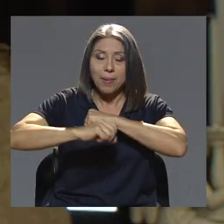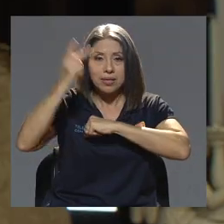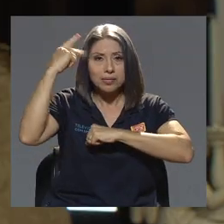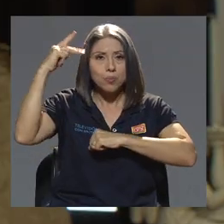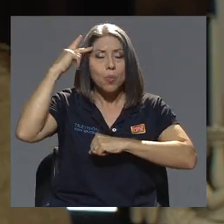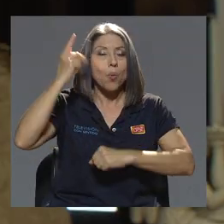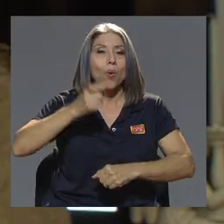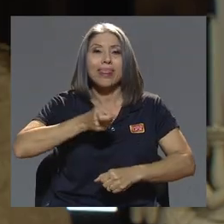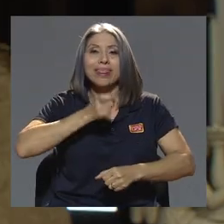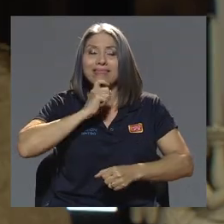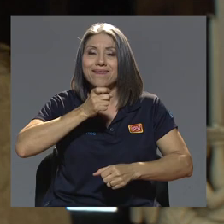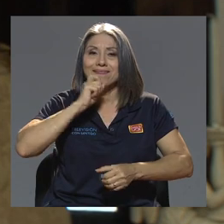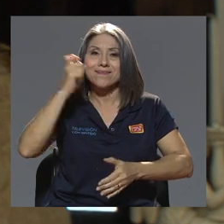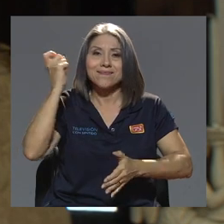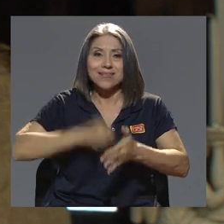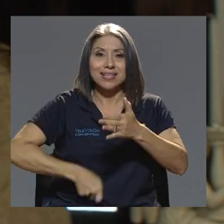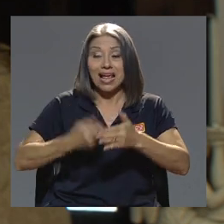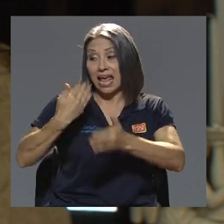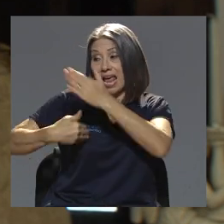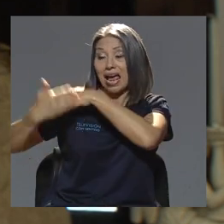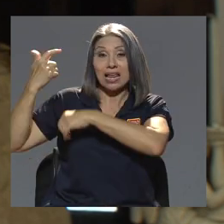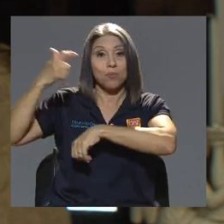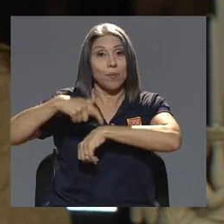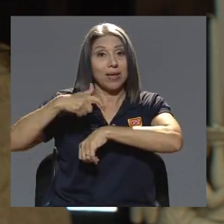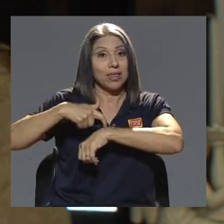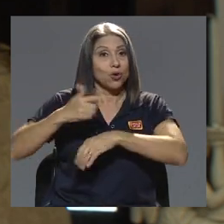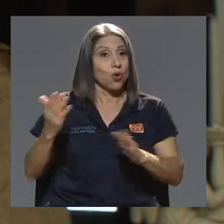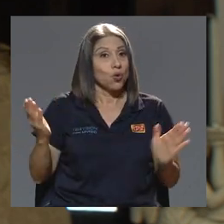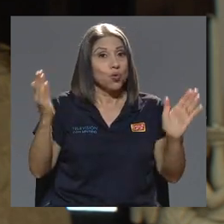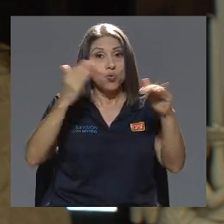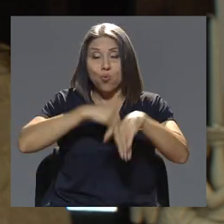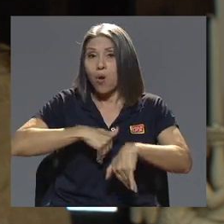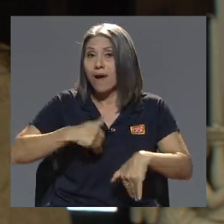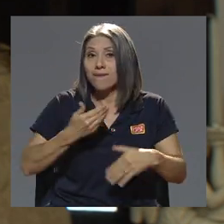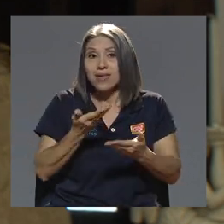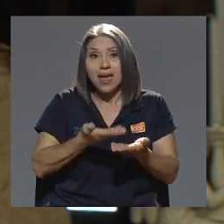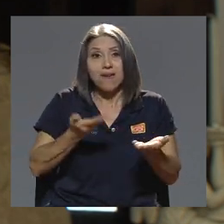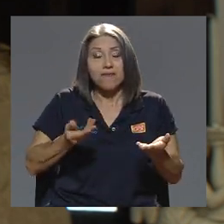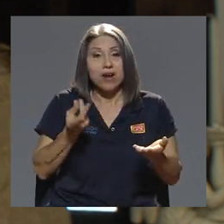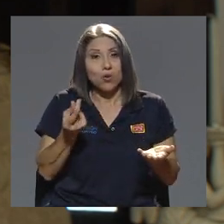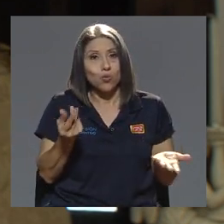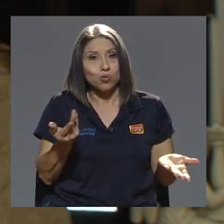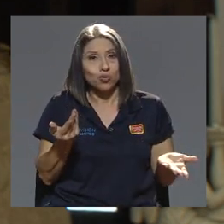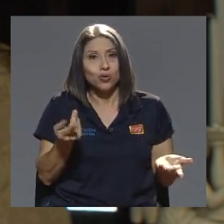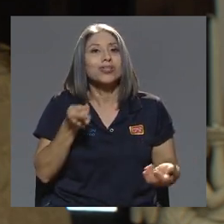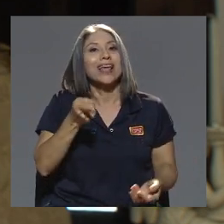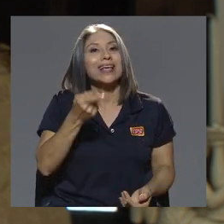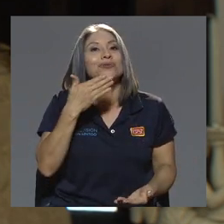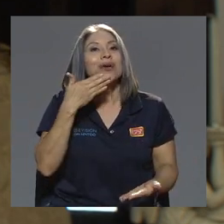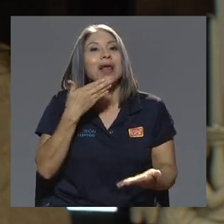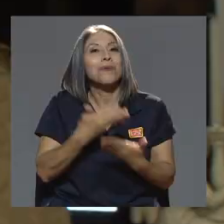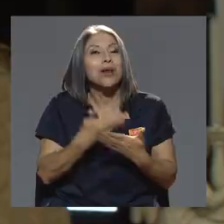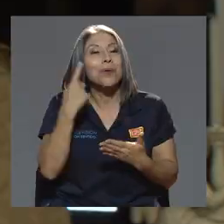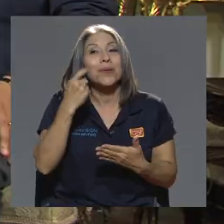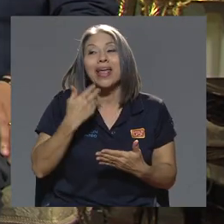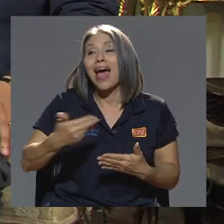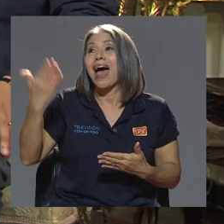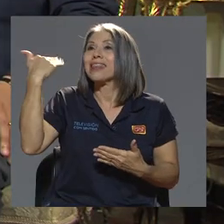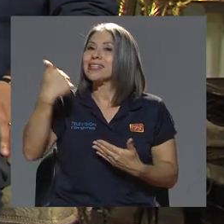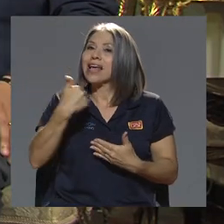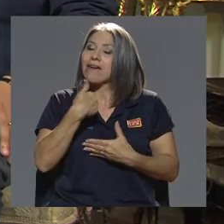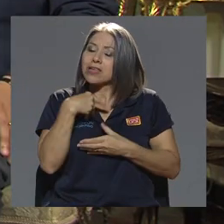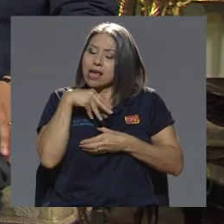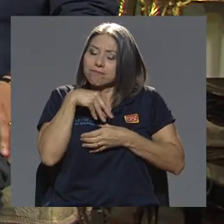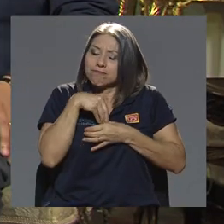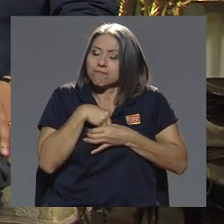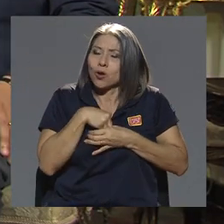realmente en aquel momento no había recursos. Y yo creo que eso era bueno, porque entonces había mística. Había una